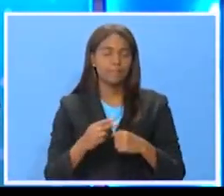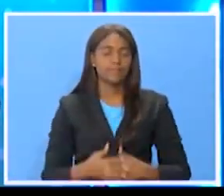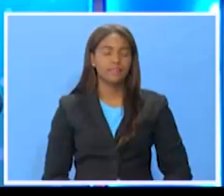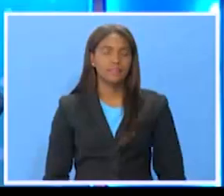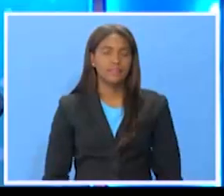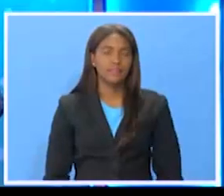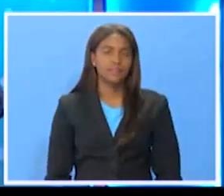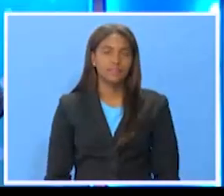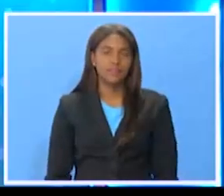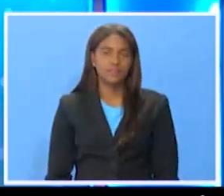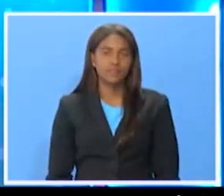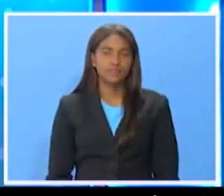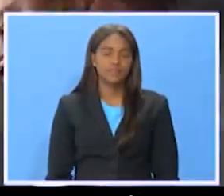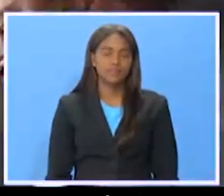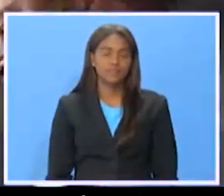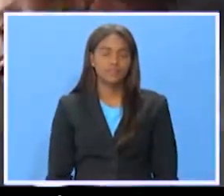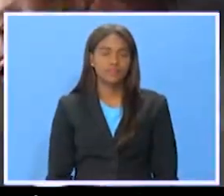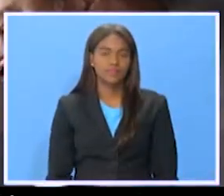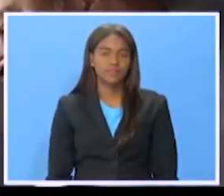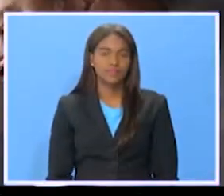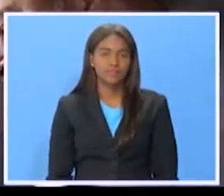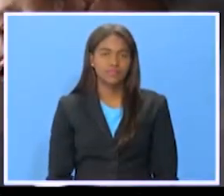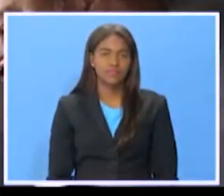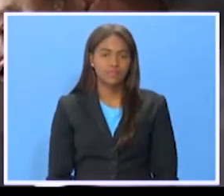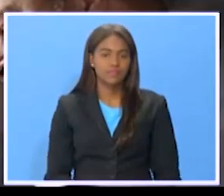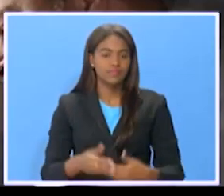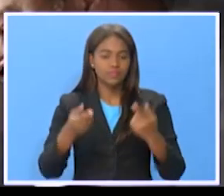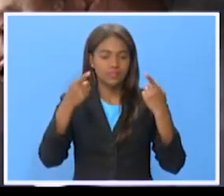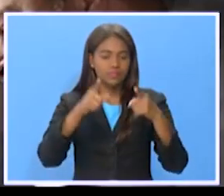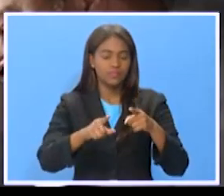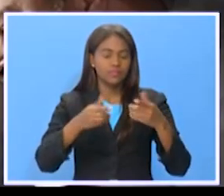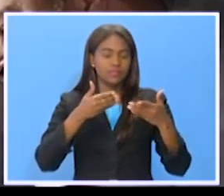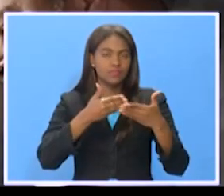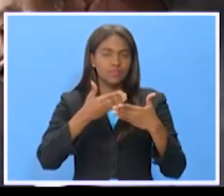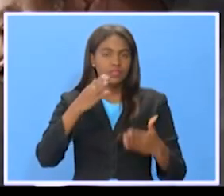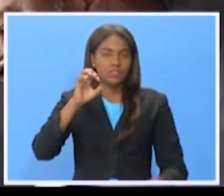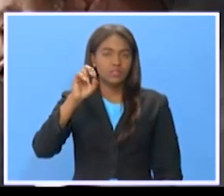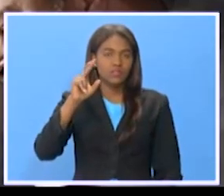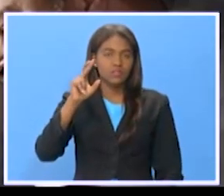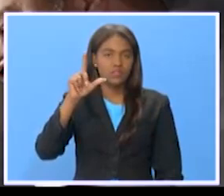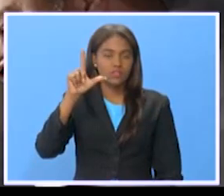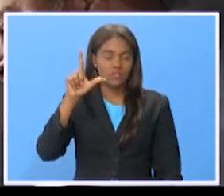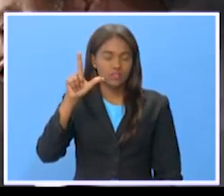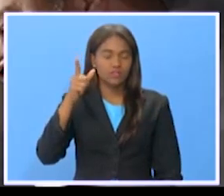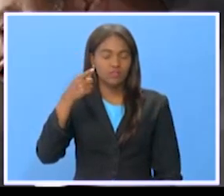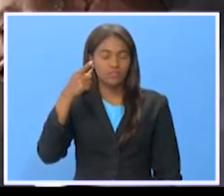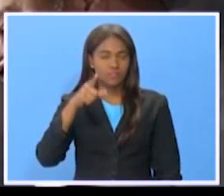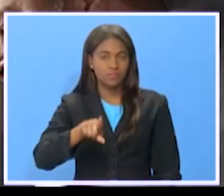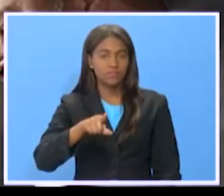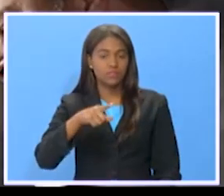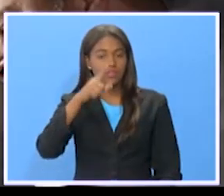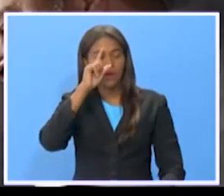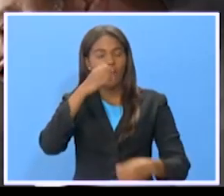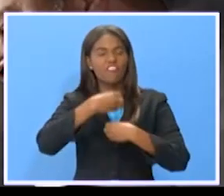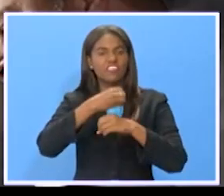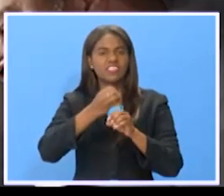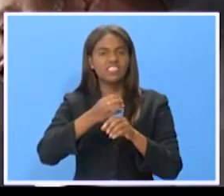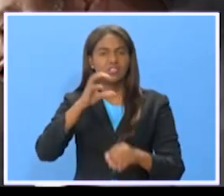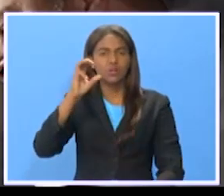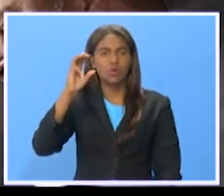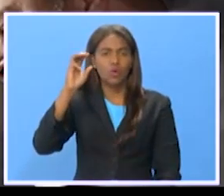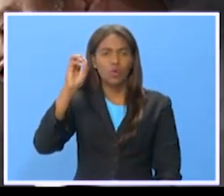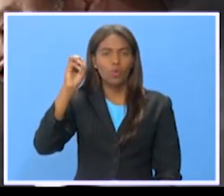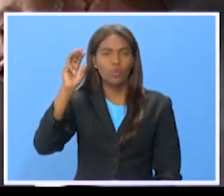nos cuenta. En la continuación del caso por actos de corrupción administrativa registrados en la Oficina Metropolitana de